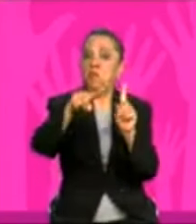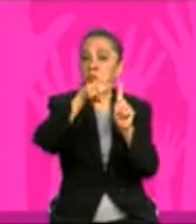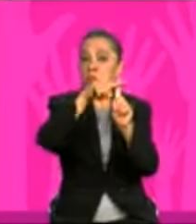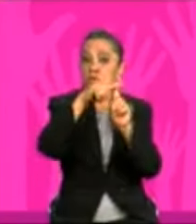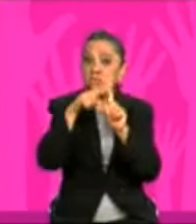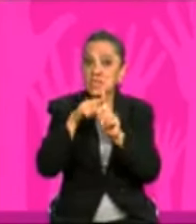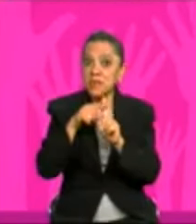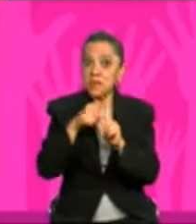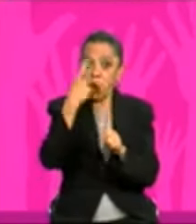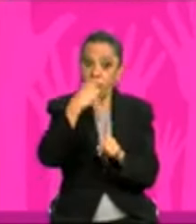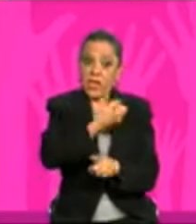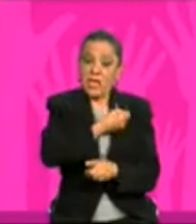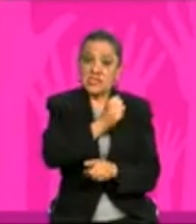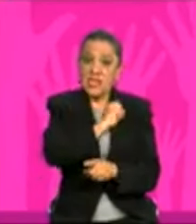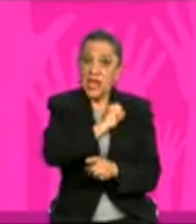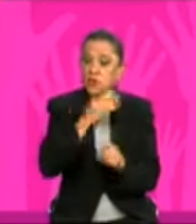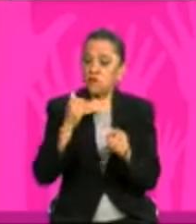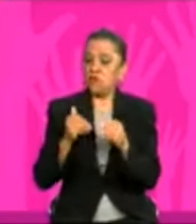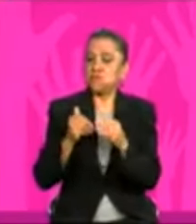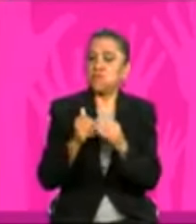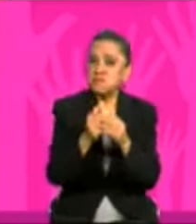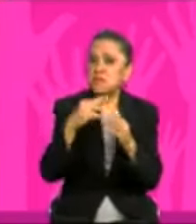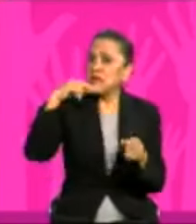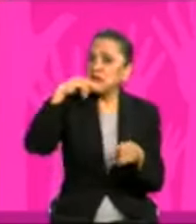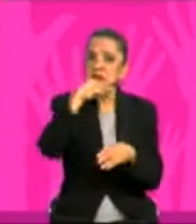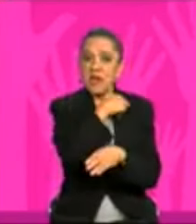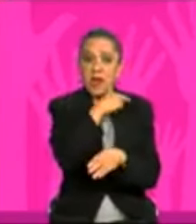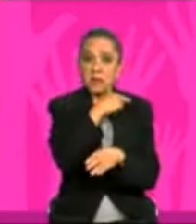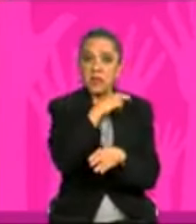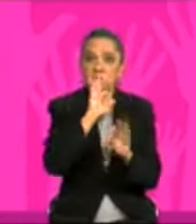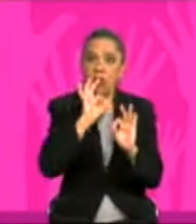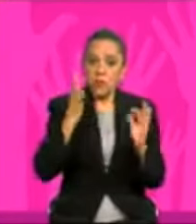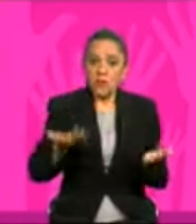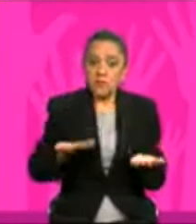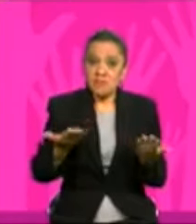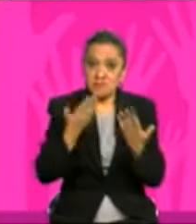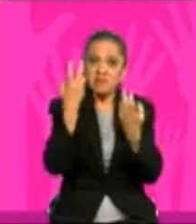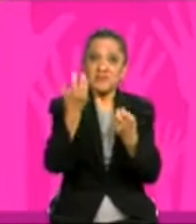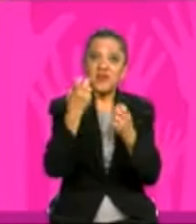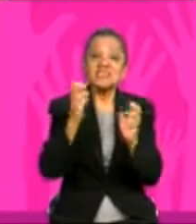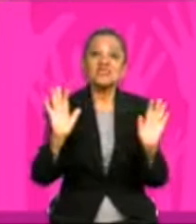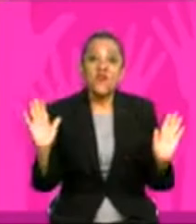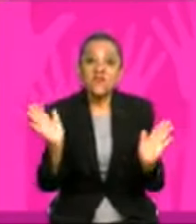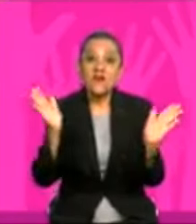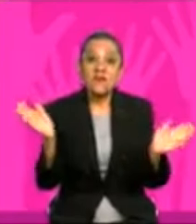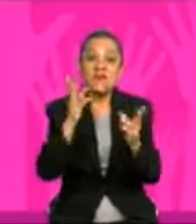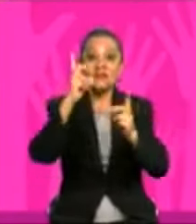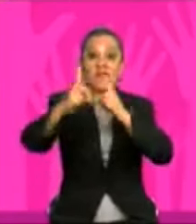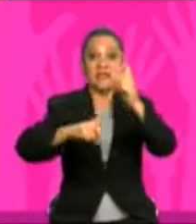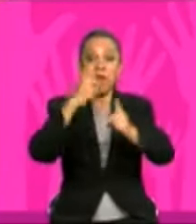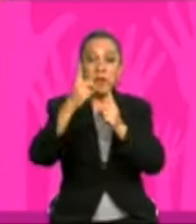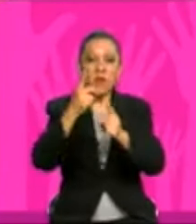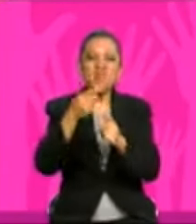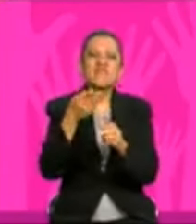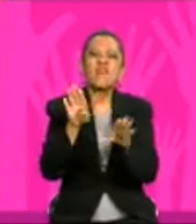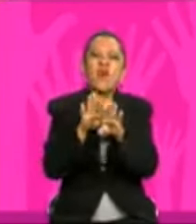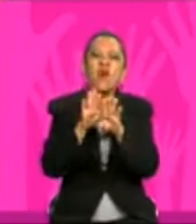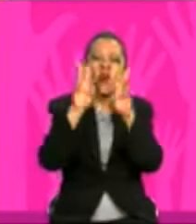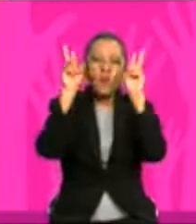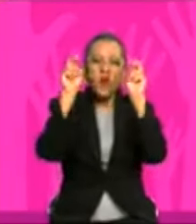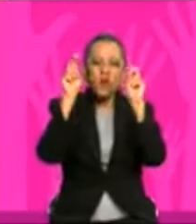la salud a corto plazo. Por eso vamos a fomentar el deporte con un enfoque de salud, con